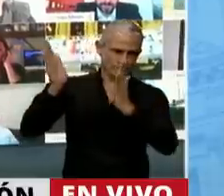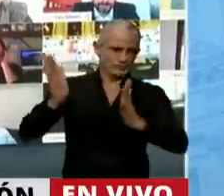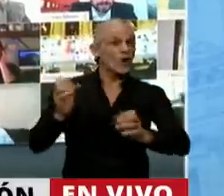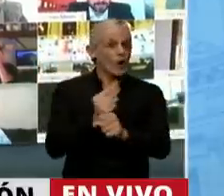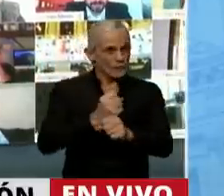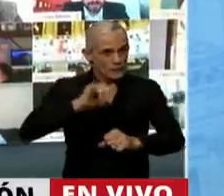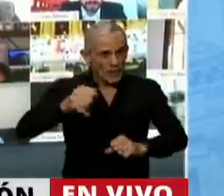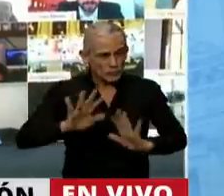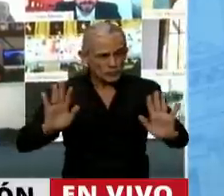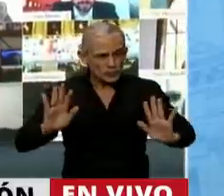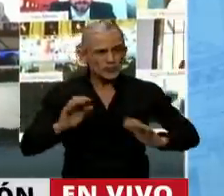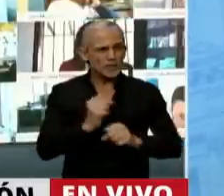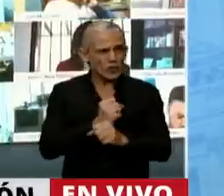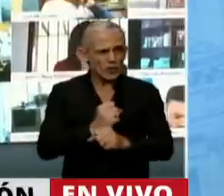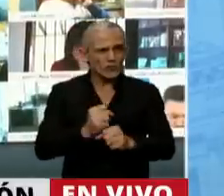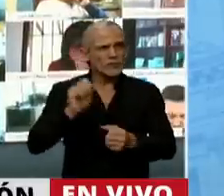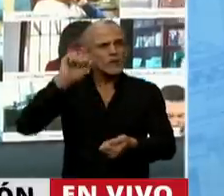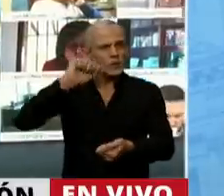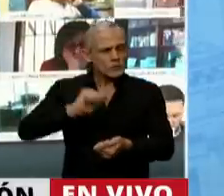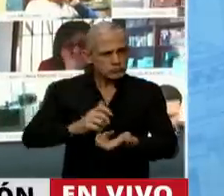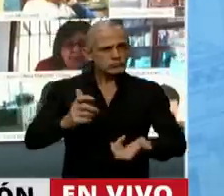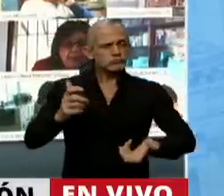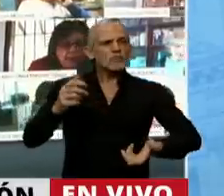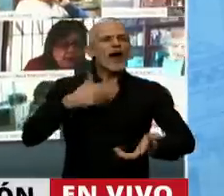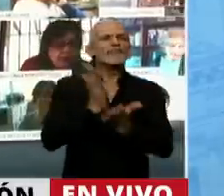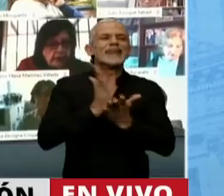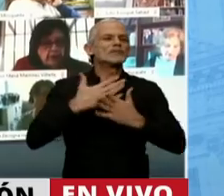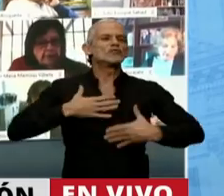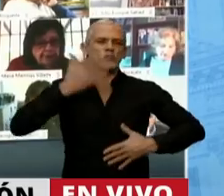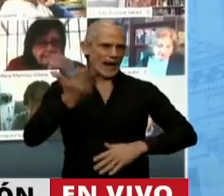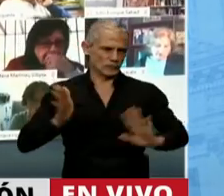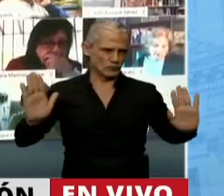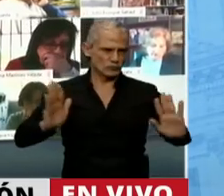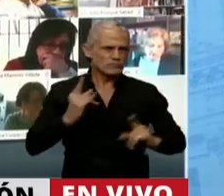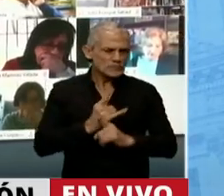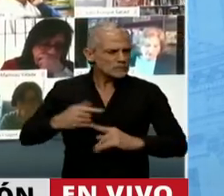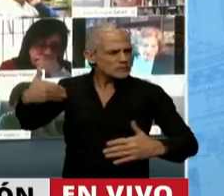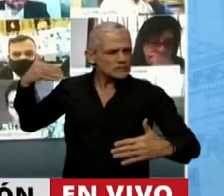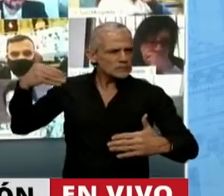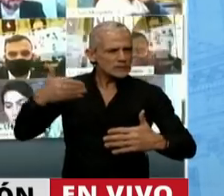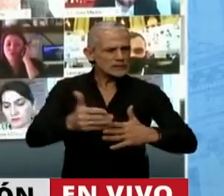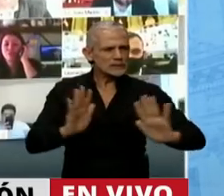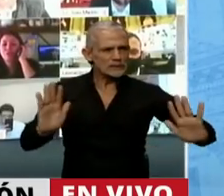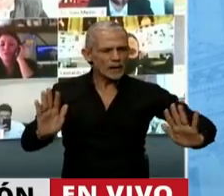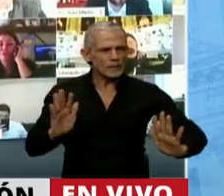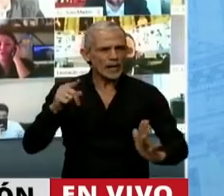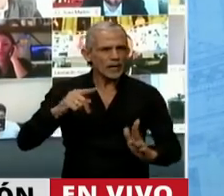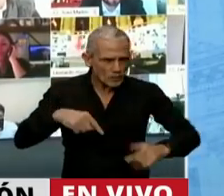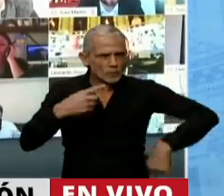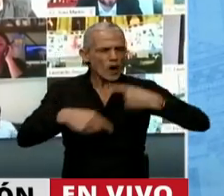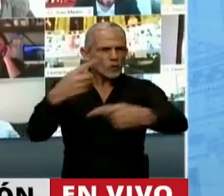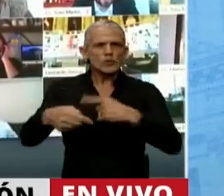Ratificamos, como siempre, preservar los derechos humanos. Lo hicimos y lo seguiremos